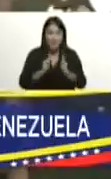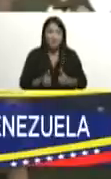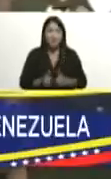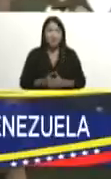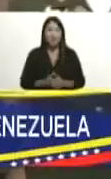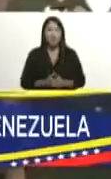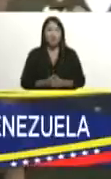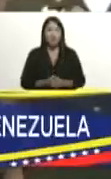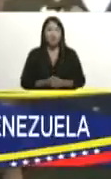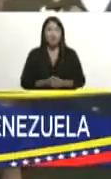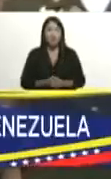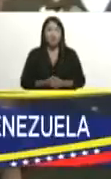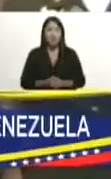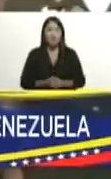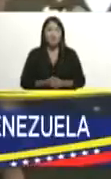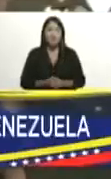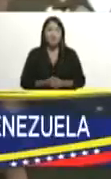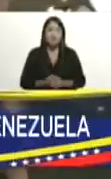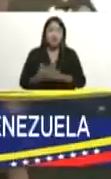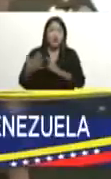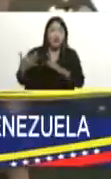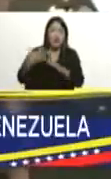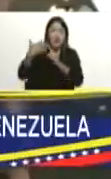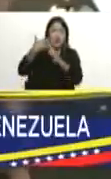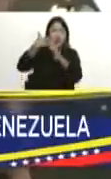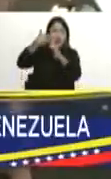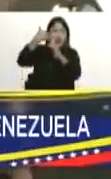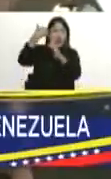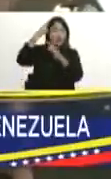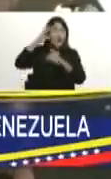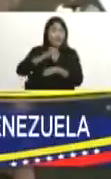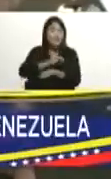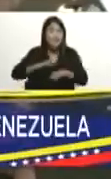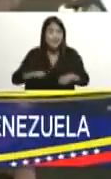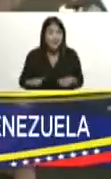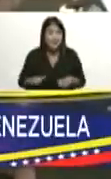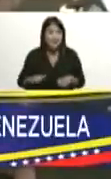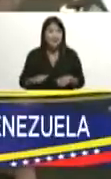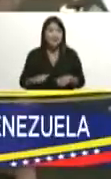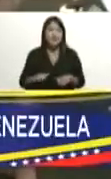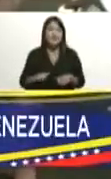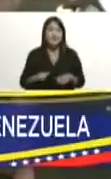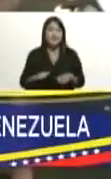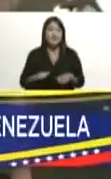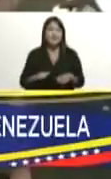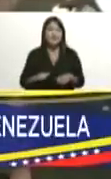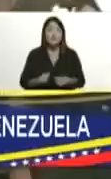ofensiva contra la Fuerza Armada Nacional Bolivariana. Recientemente, bueno, he escuchado